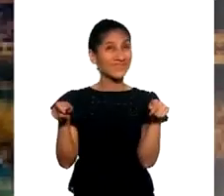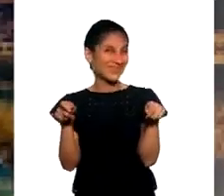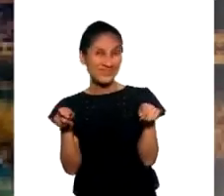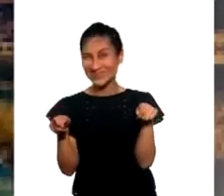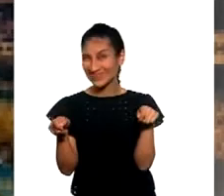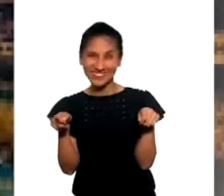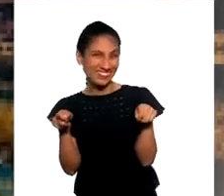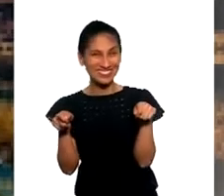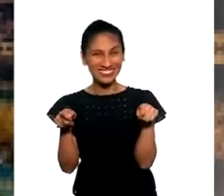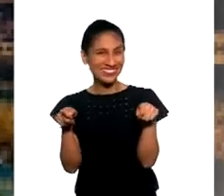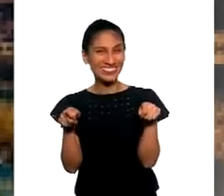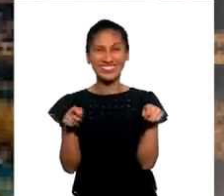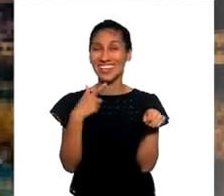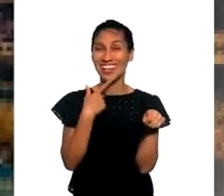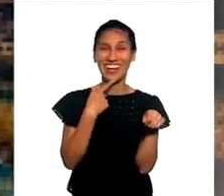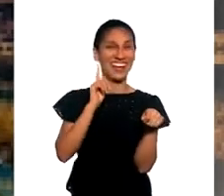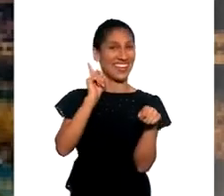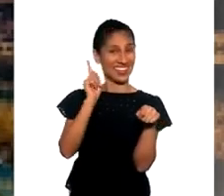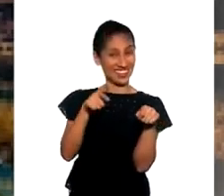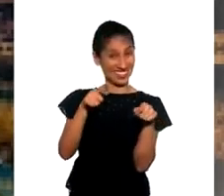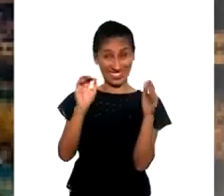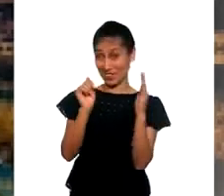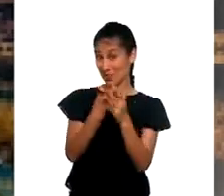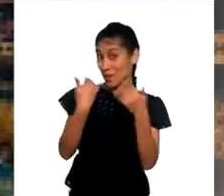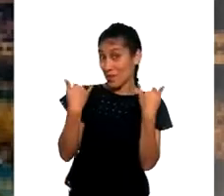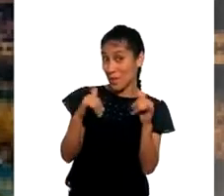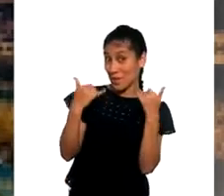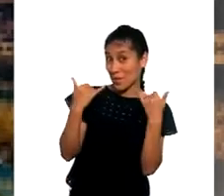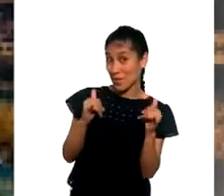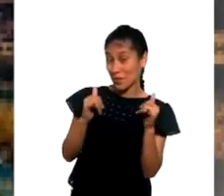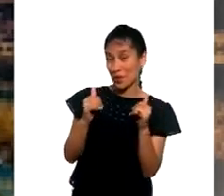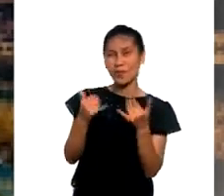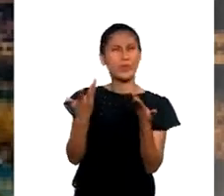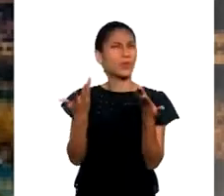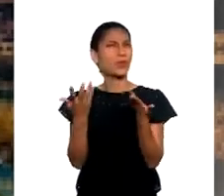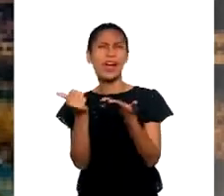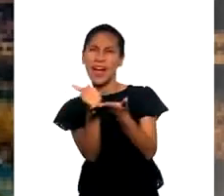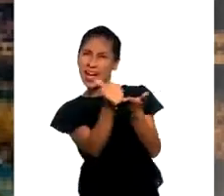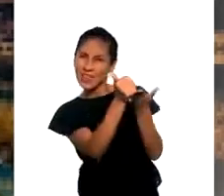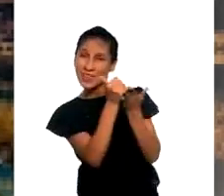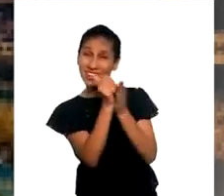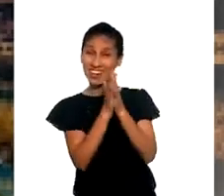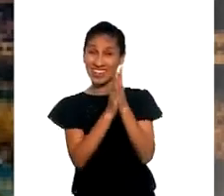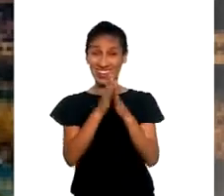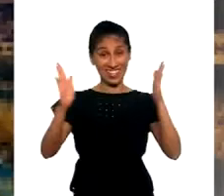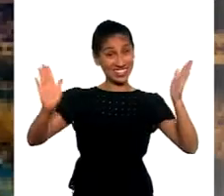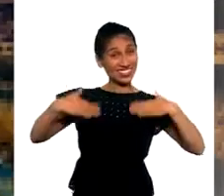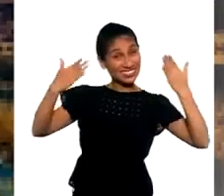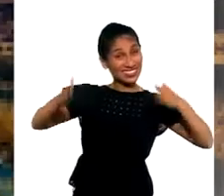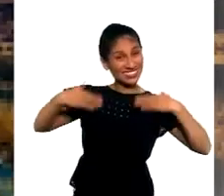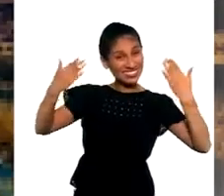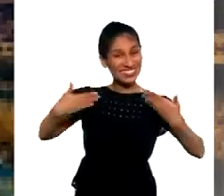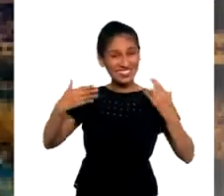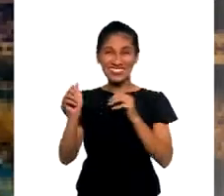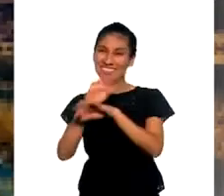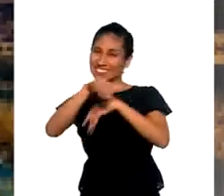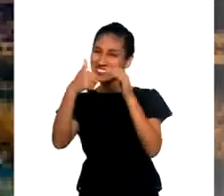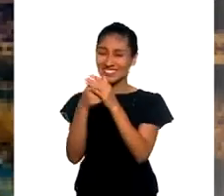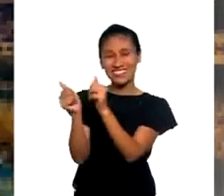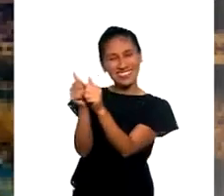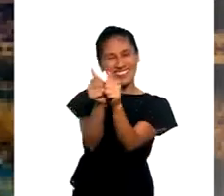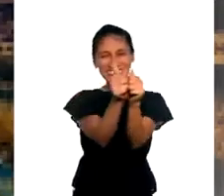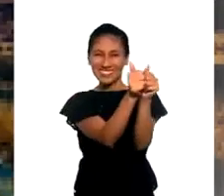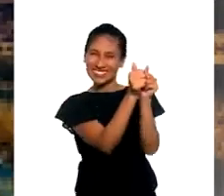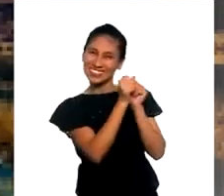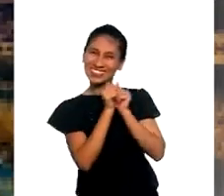y es que este nuevo juego nos hará pasar un momento divertido a todas y